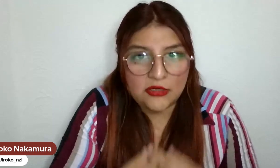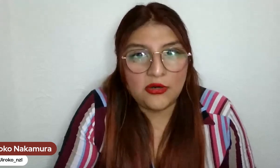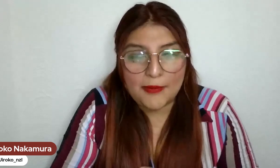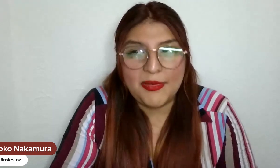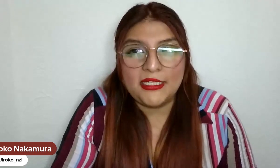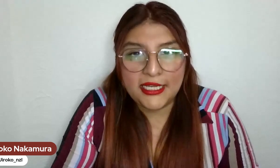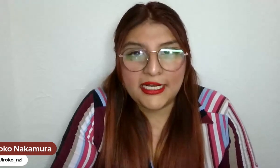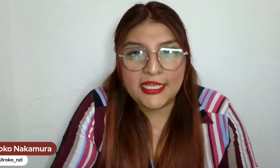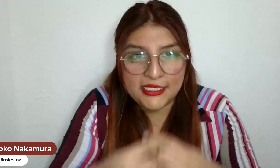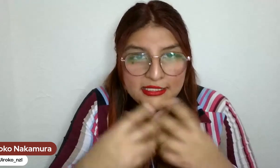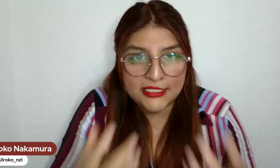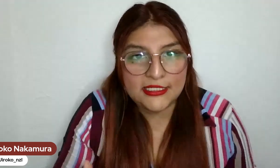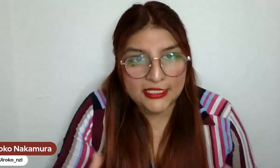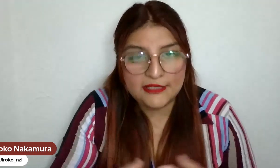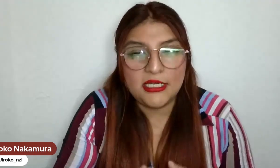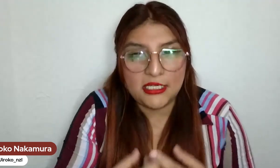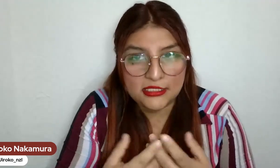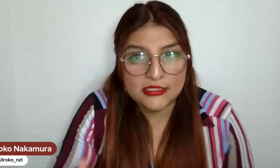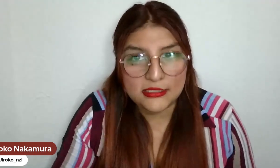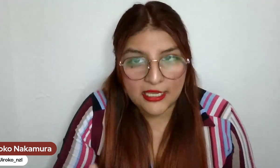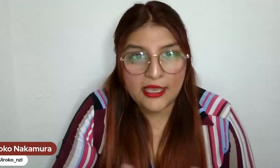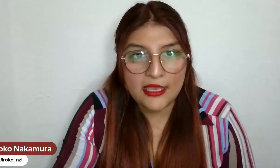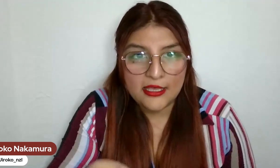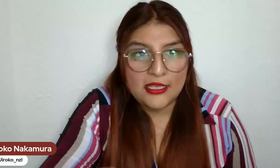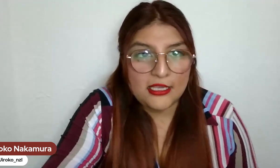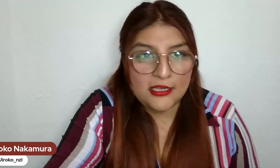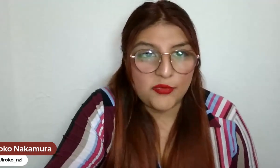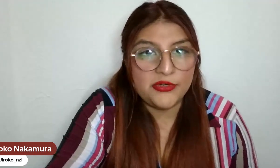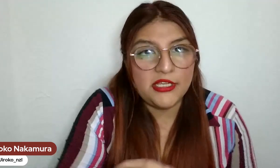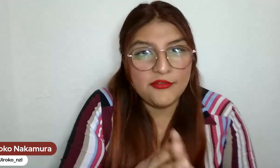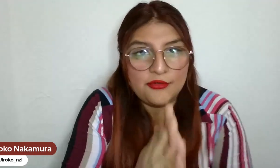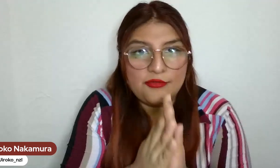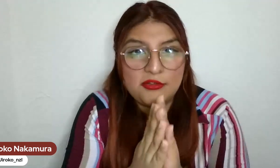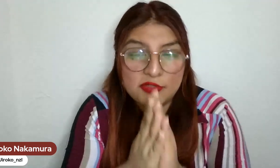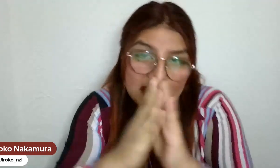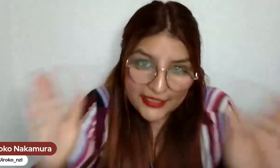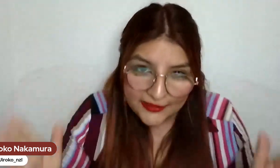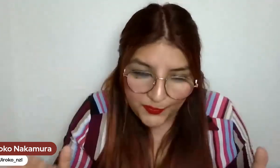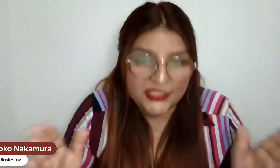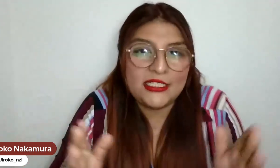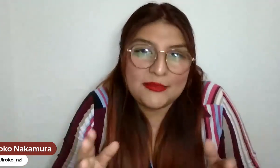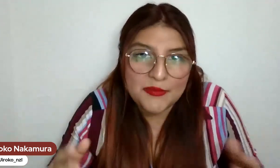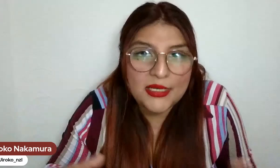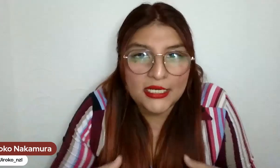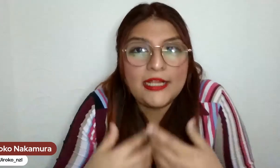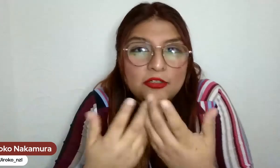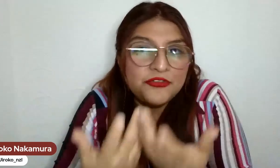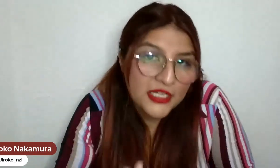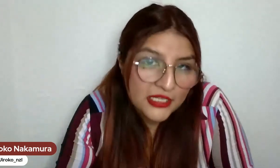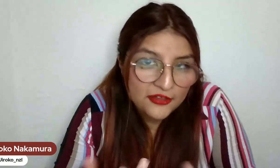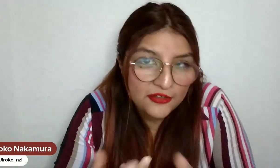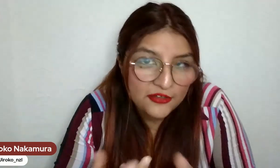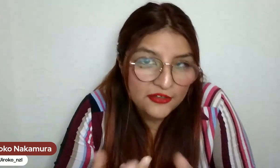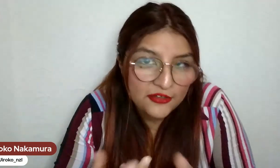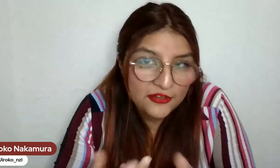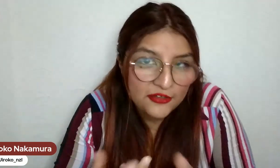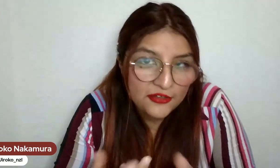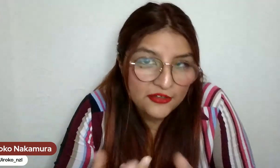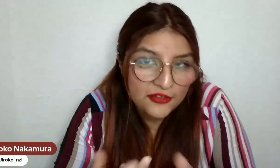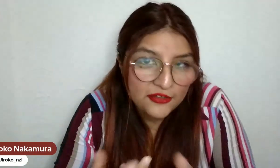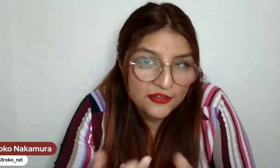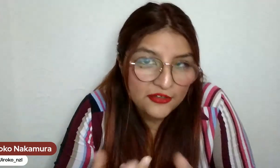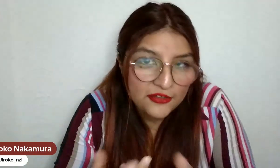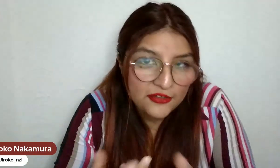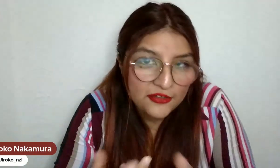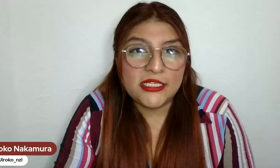secretario del trabajo a plantear esta iniciativa que se está eh poniendo entonces importante también ver el contenido